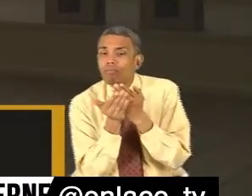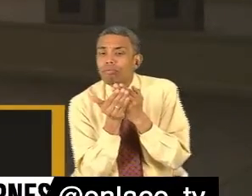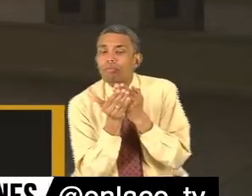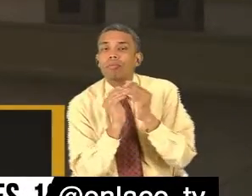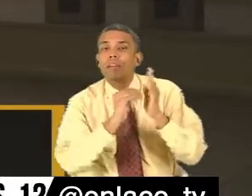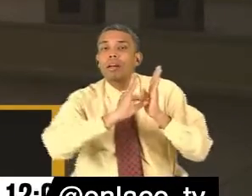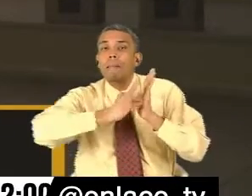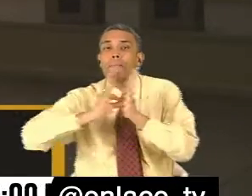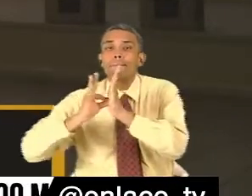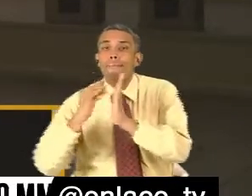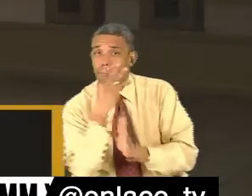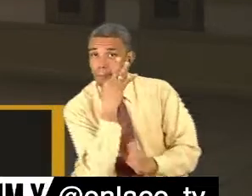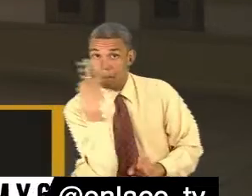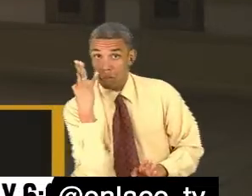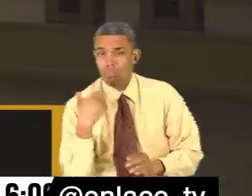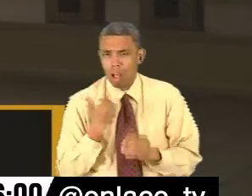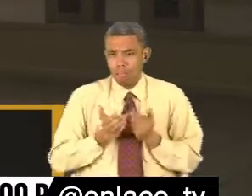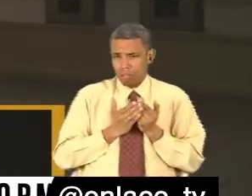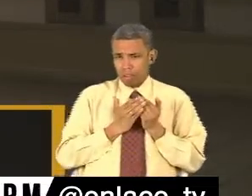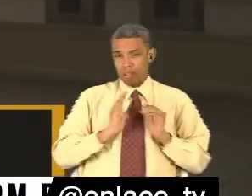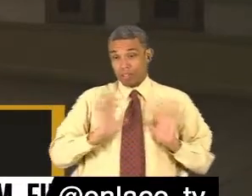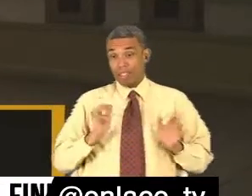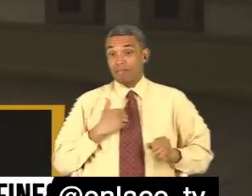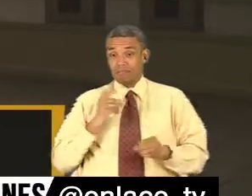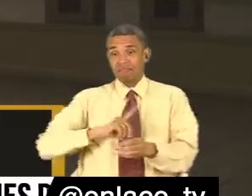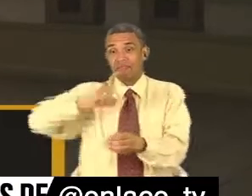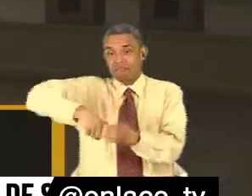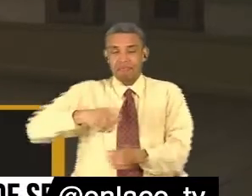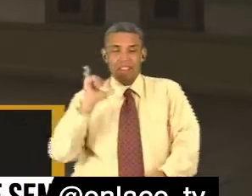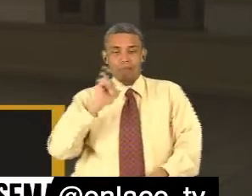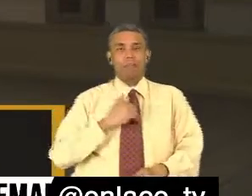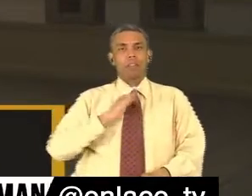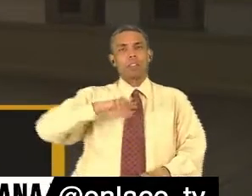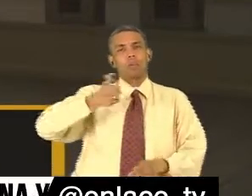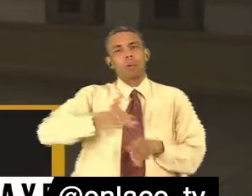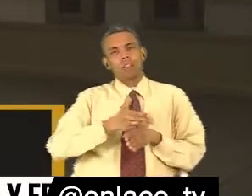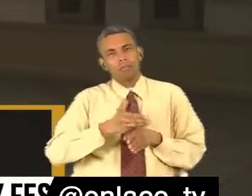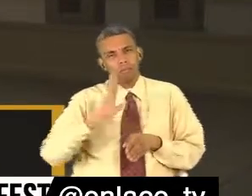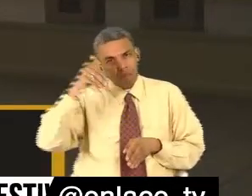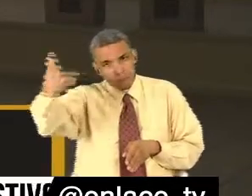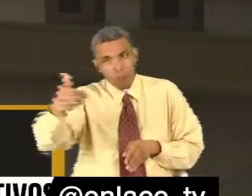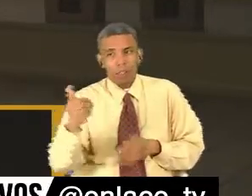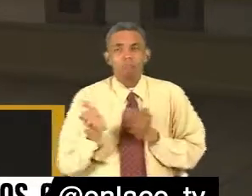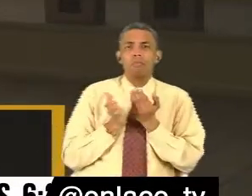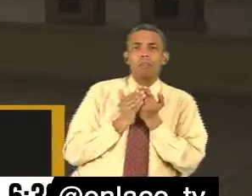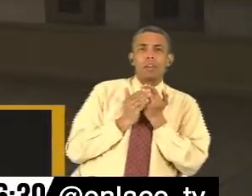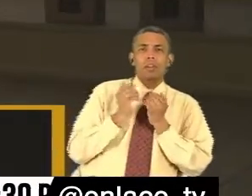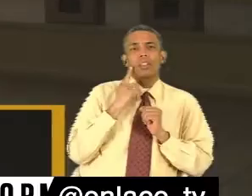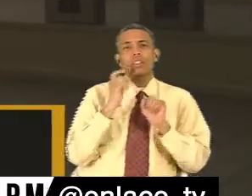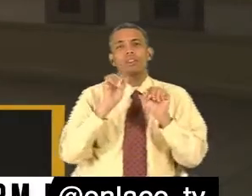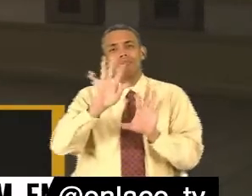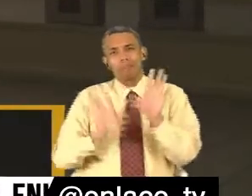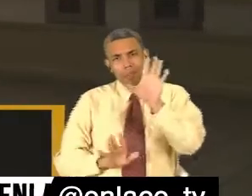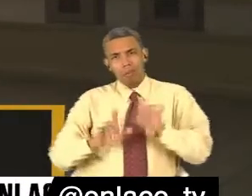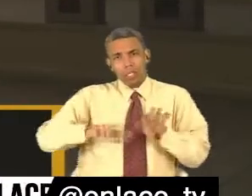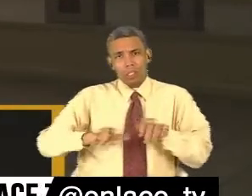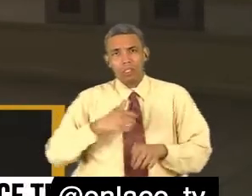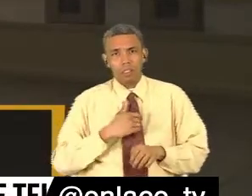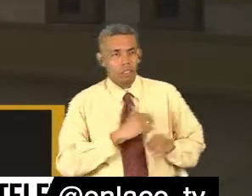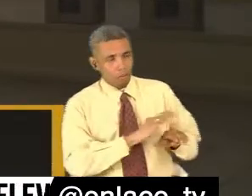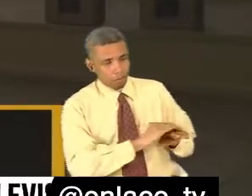fuimos aceptados. Después, a los pocos días, nos llaman los funcionarios de la Secretaría de Desarrollo y dice que no aparecen. Entonces yo me voy a la tarea, yo como líder